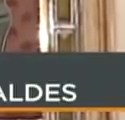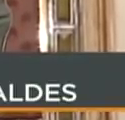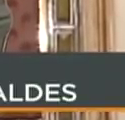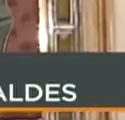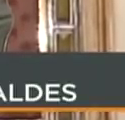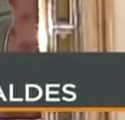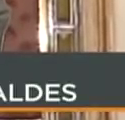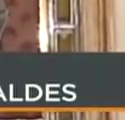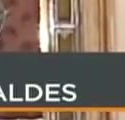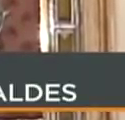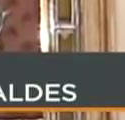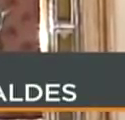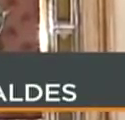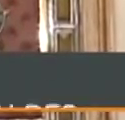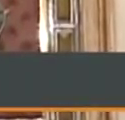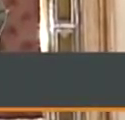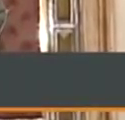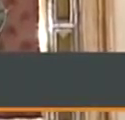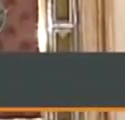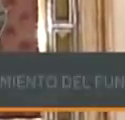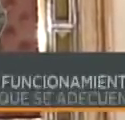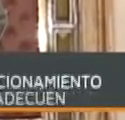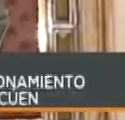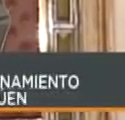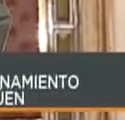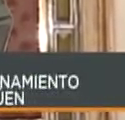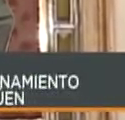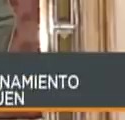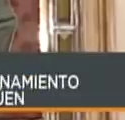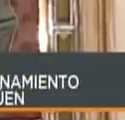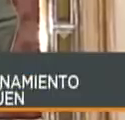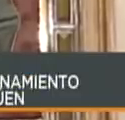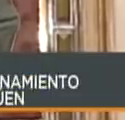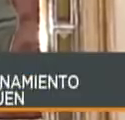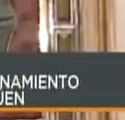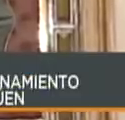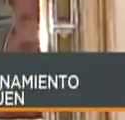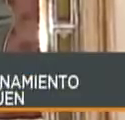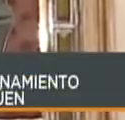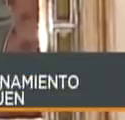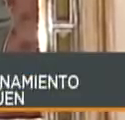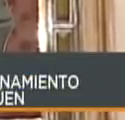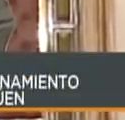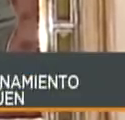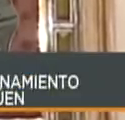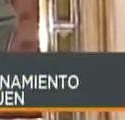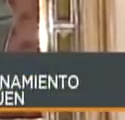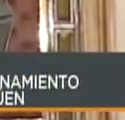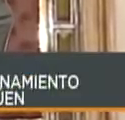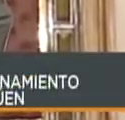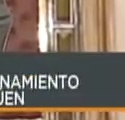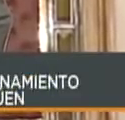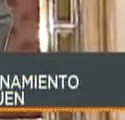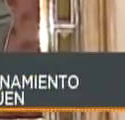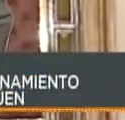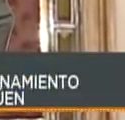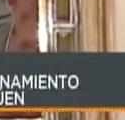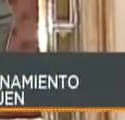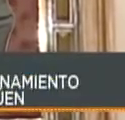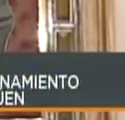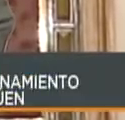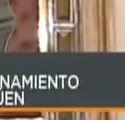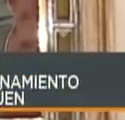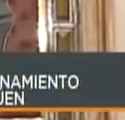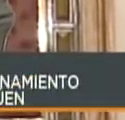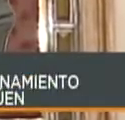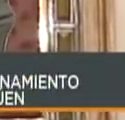presidente de la República del incremento salarial. Inmediatamente todas las cadenas y todos los sectores comenzaron a